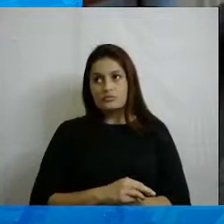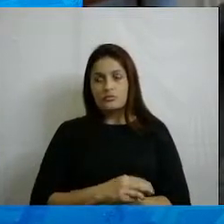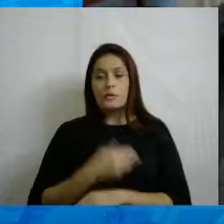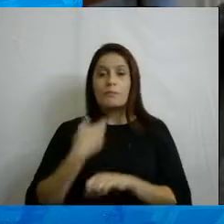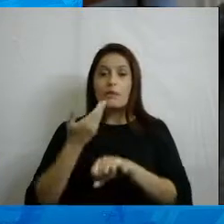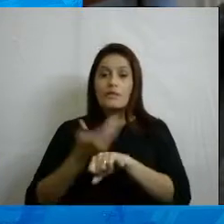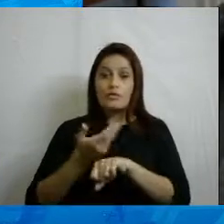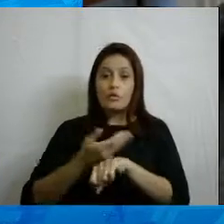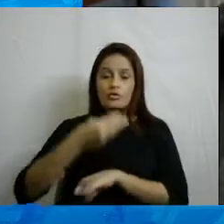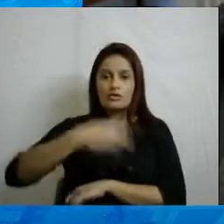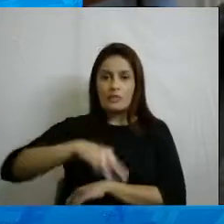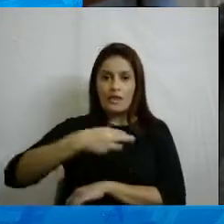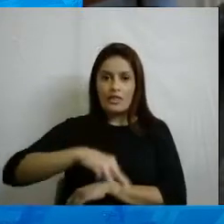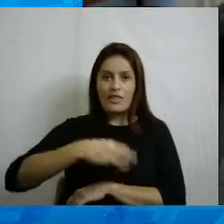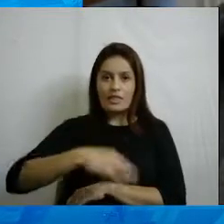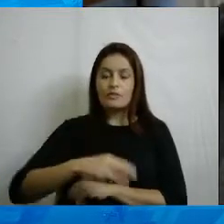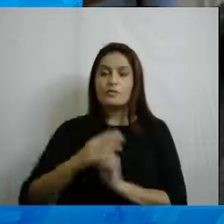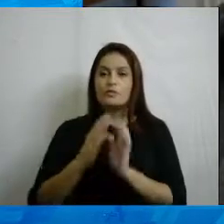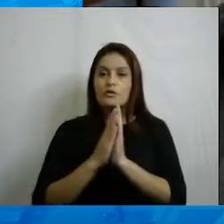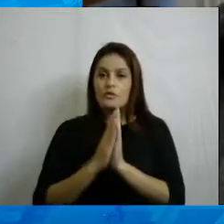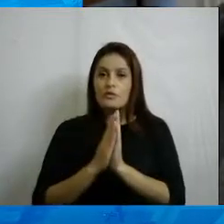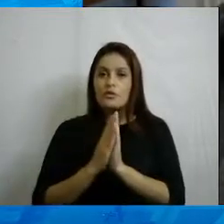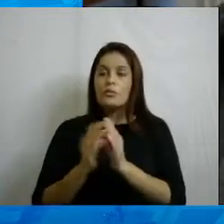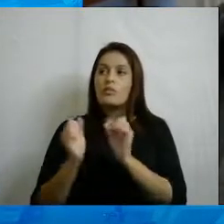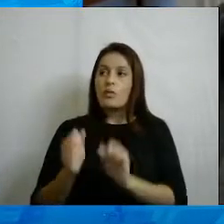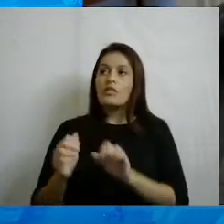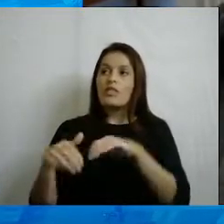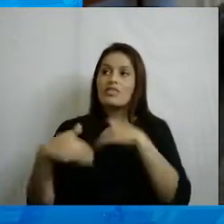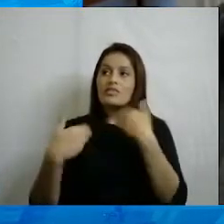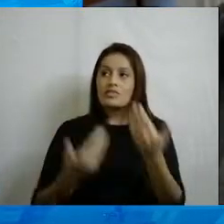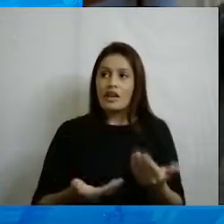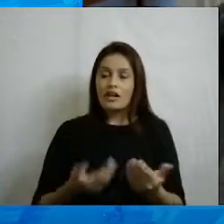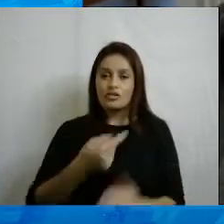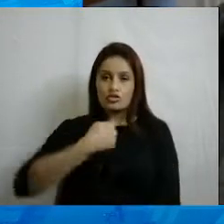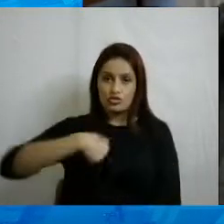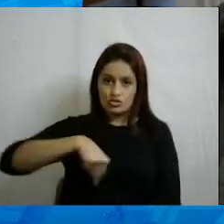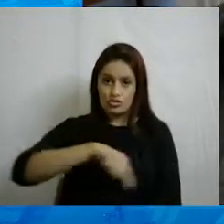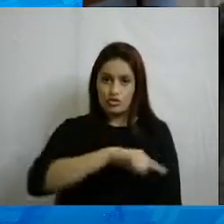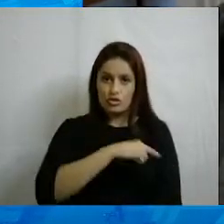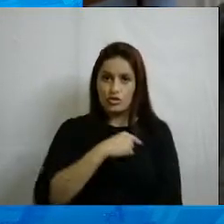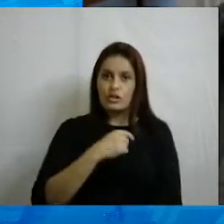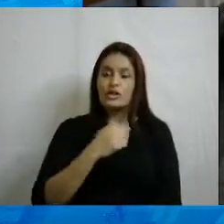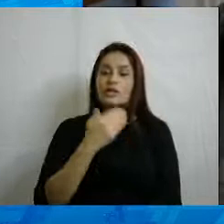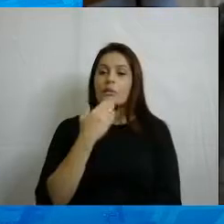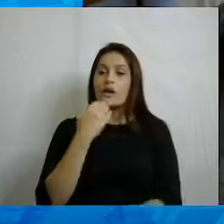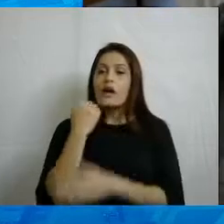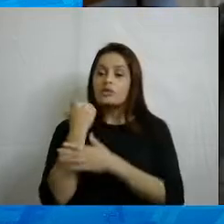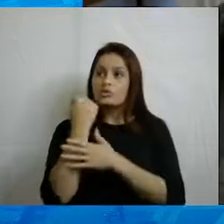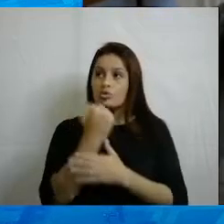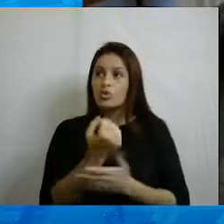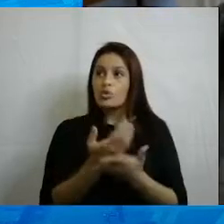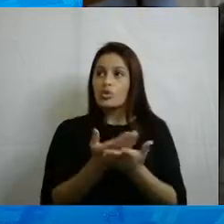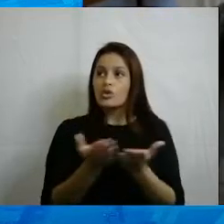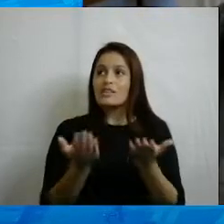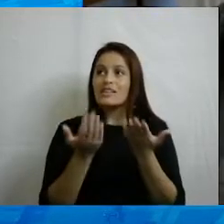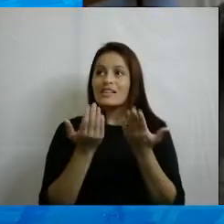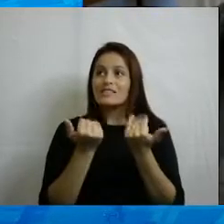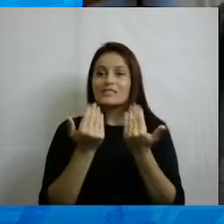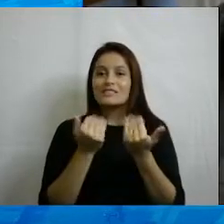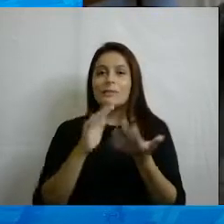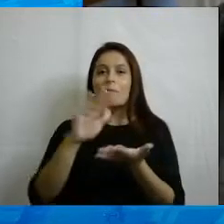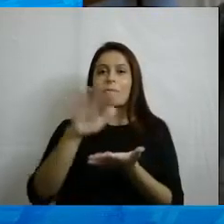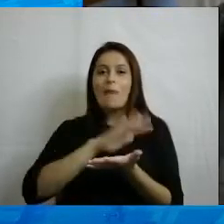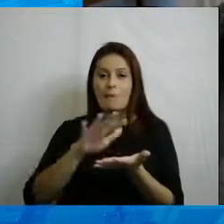municipio, señorita alcaldesa, si es posible que ustedes nos facilitaran también para nosotros ayudarles a ustedes. Necesitamos el mapa